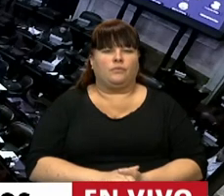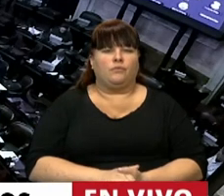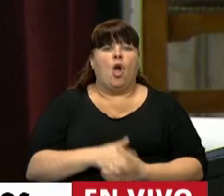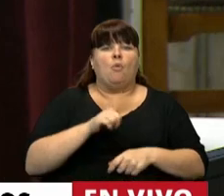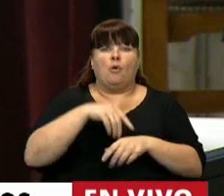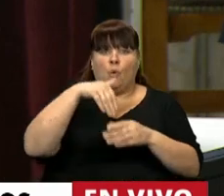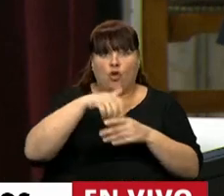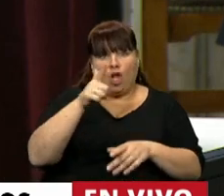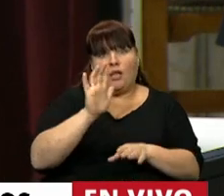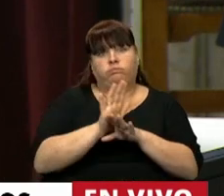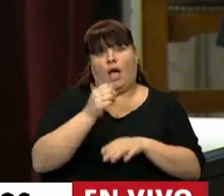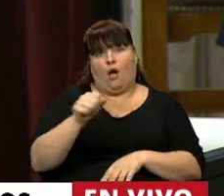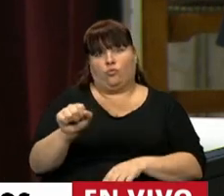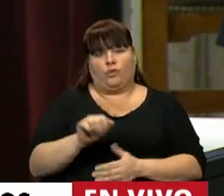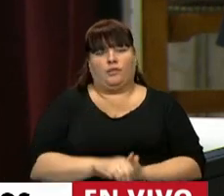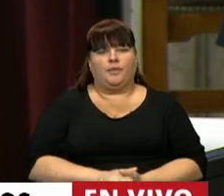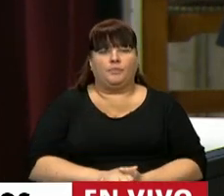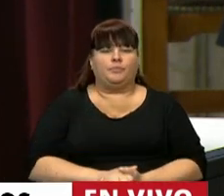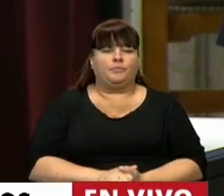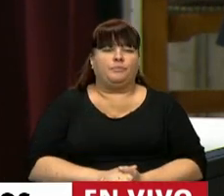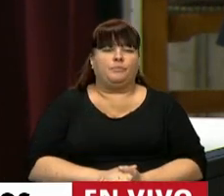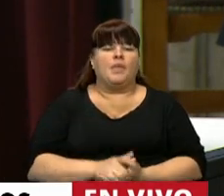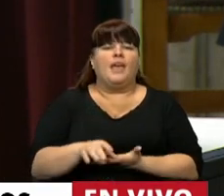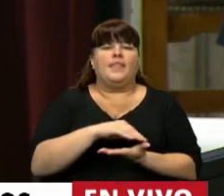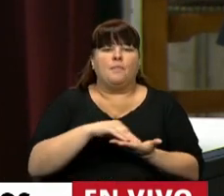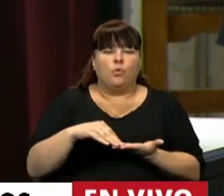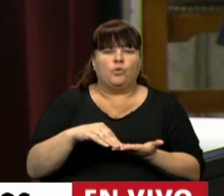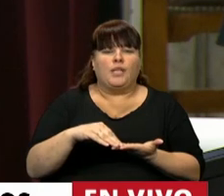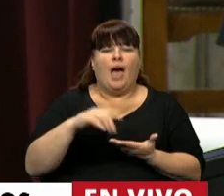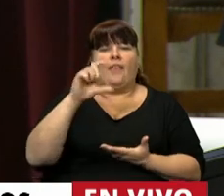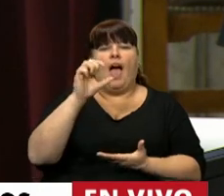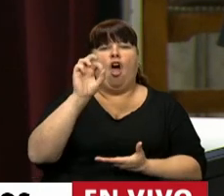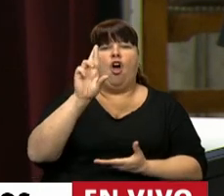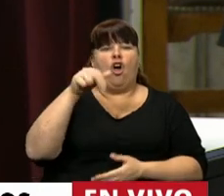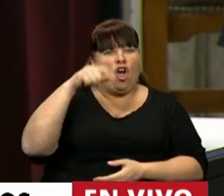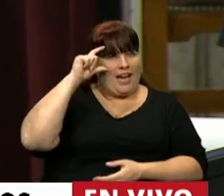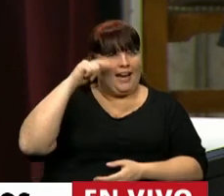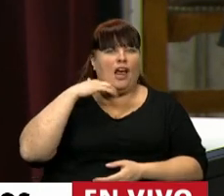ausente a la hora de votar diputada virginia cornejo